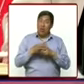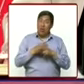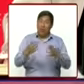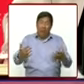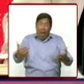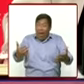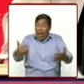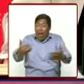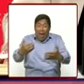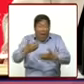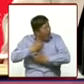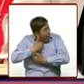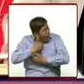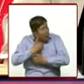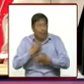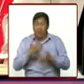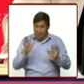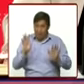con ellas, Carlos.